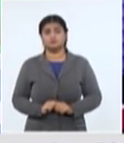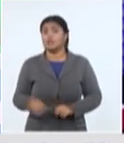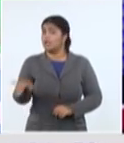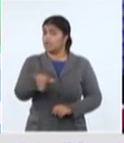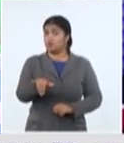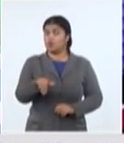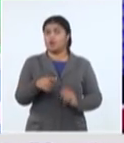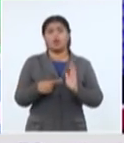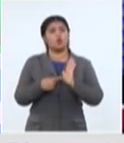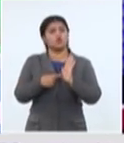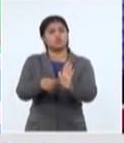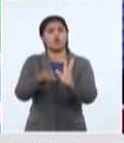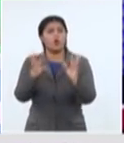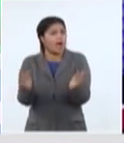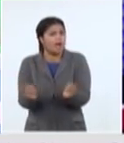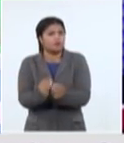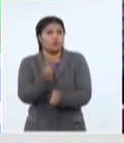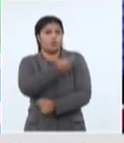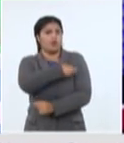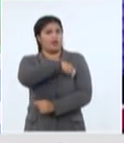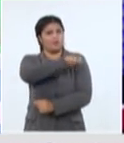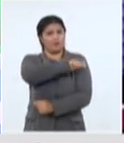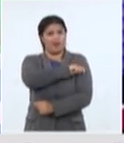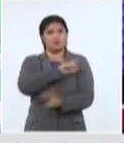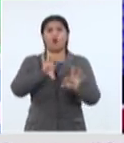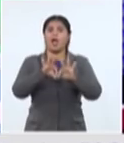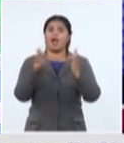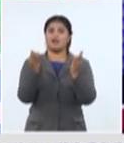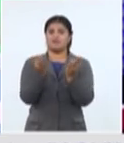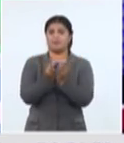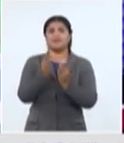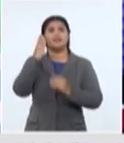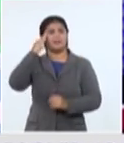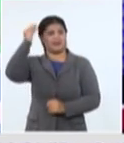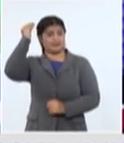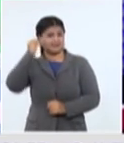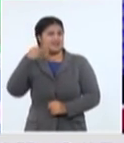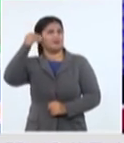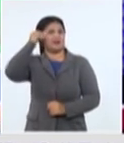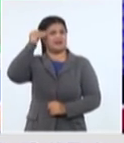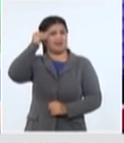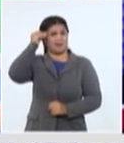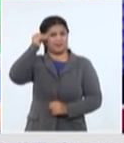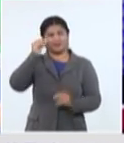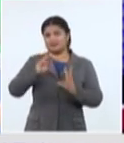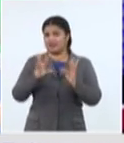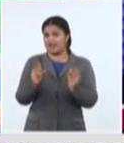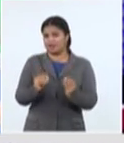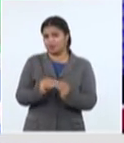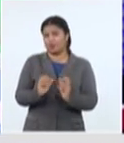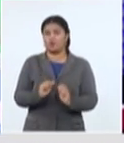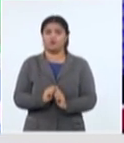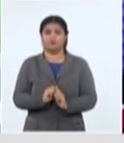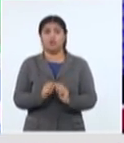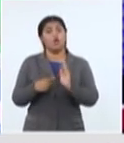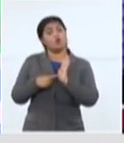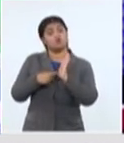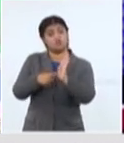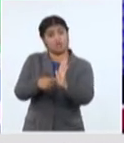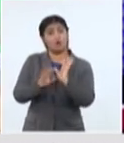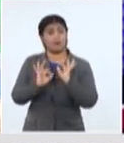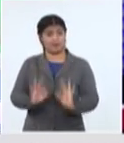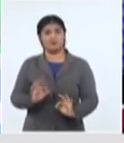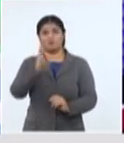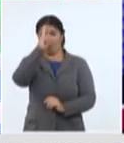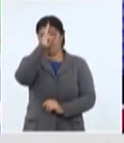pacientes, esto ha impactado a la familia, esto ha impactado a los cuidadores primarios e incluso al propio personal de salud, como aquí se había dicho, y también